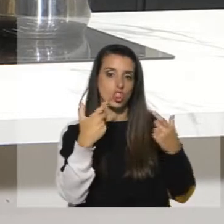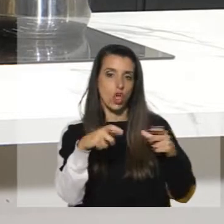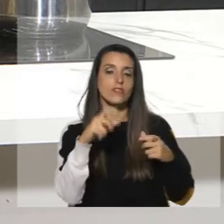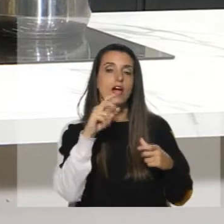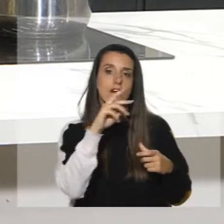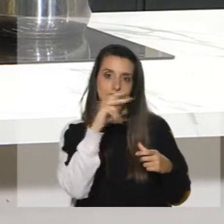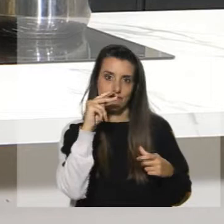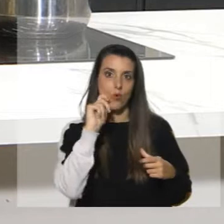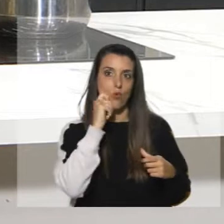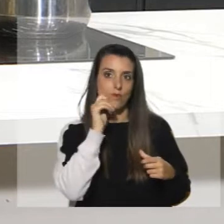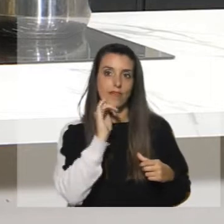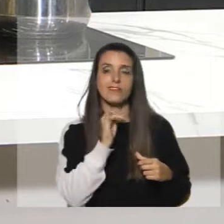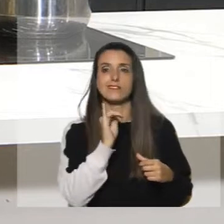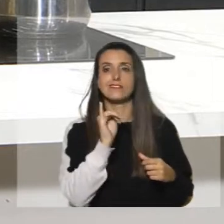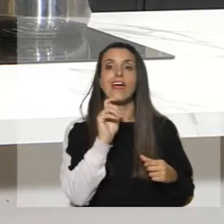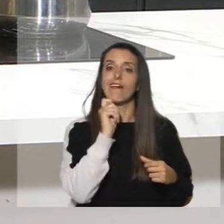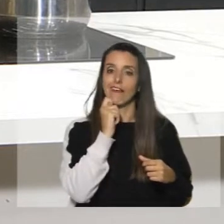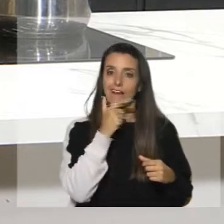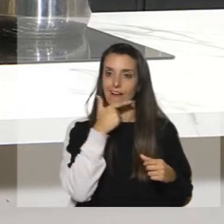con vainilla. Ay, sí, es rica.